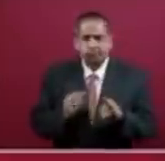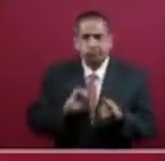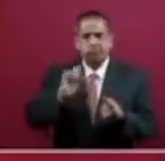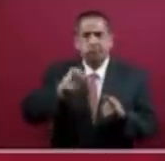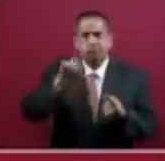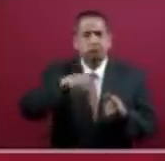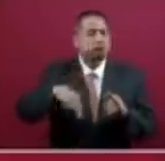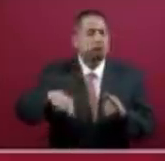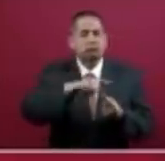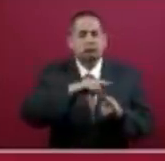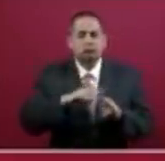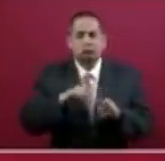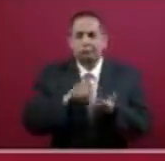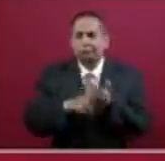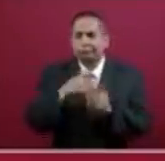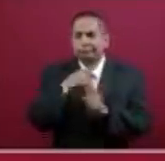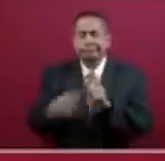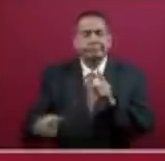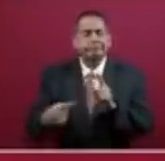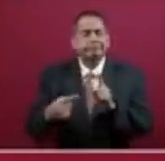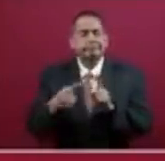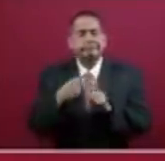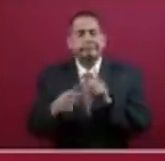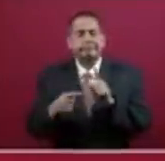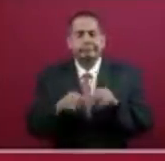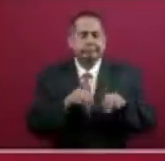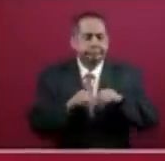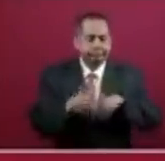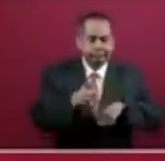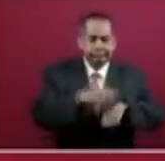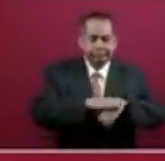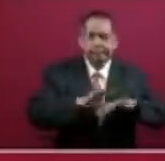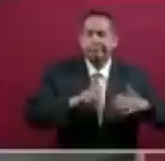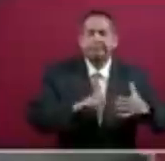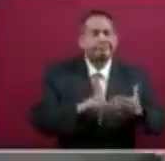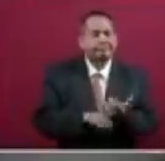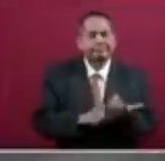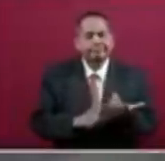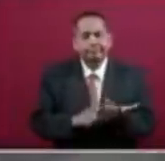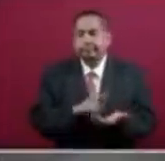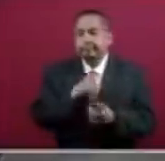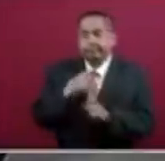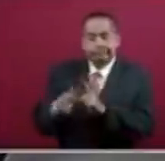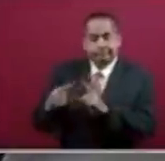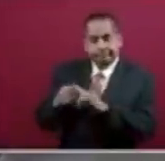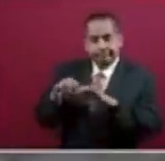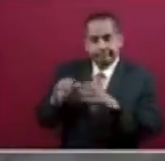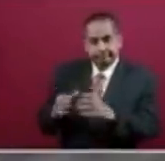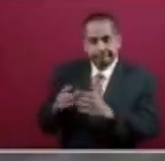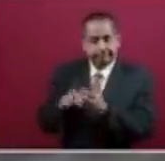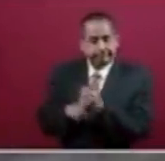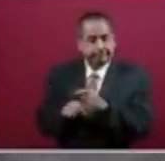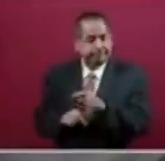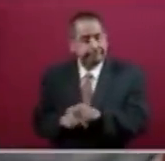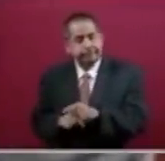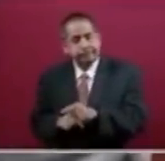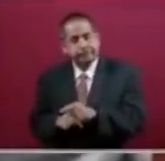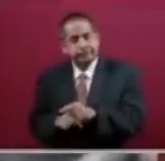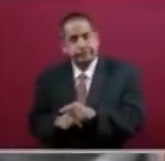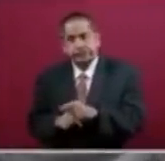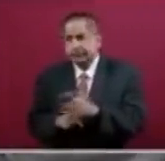funcionarios, pero la mitad está en labores administrativas y la otra mitad está